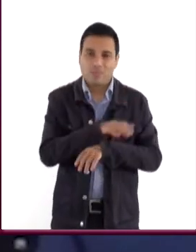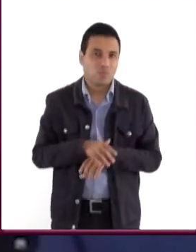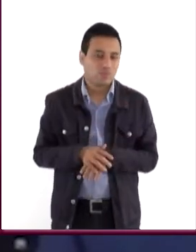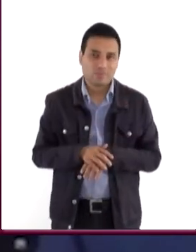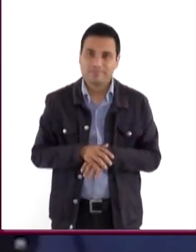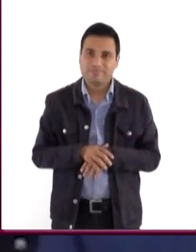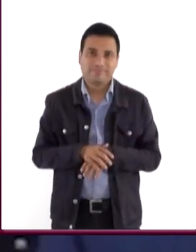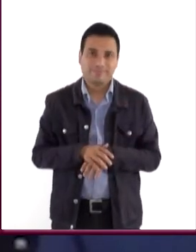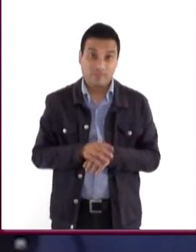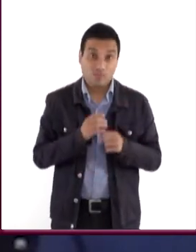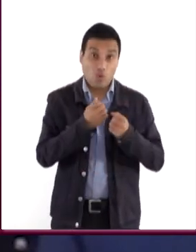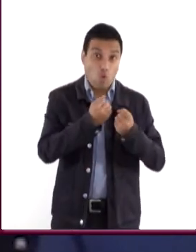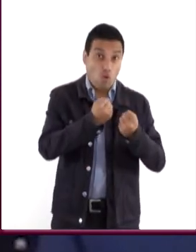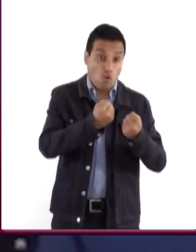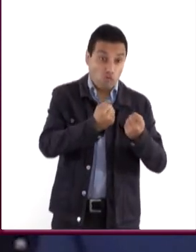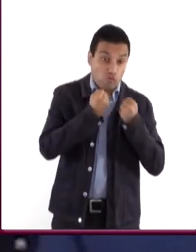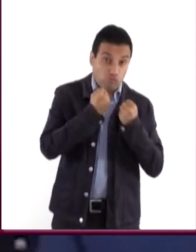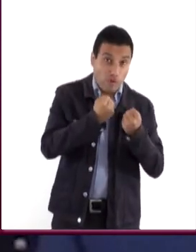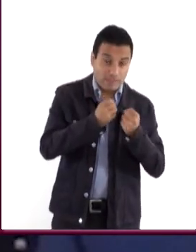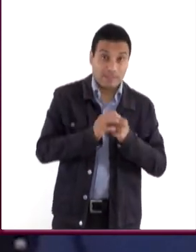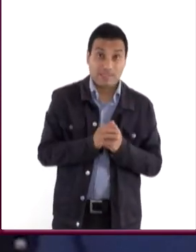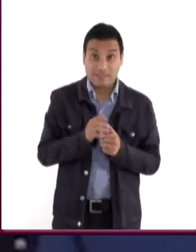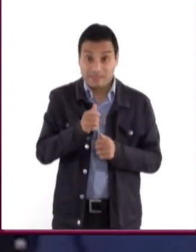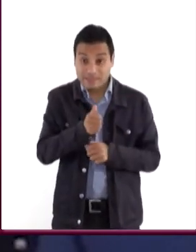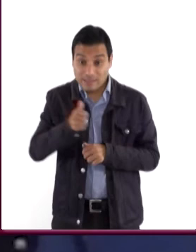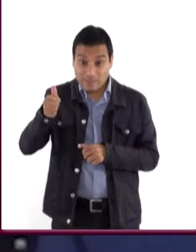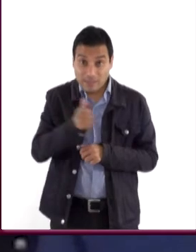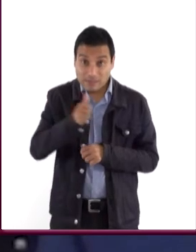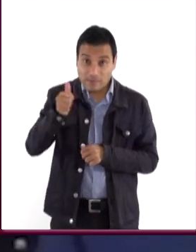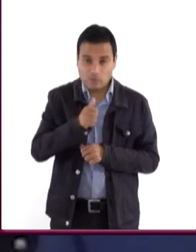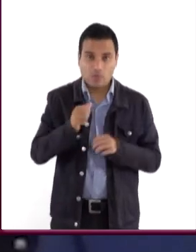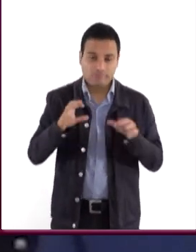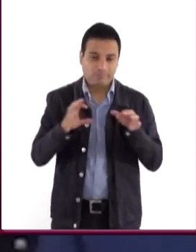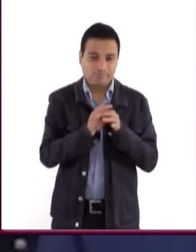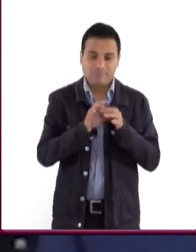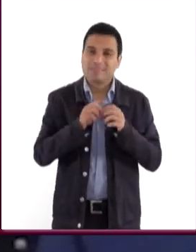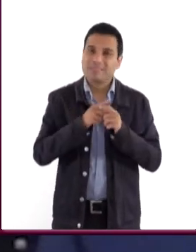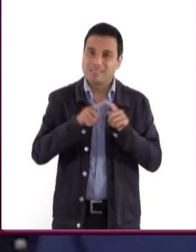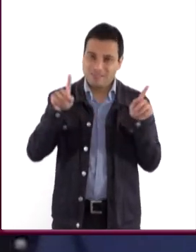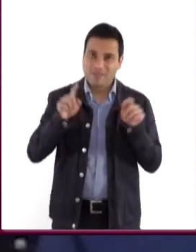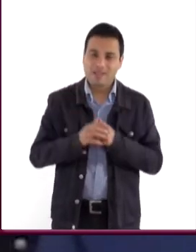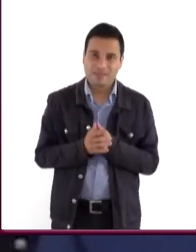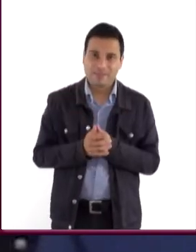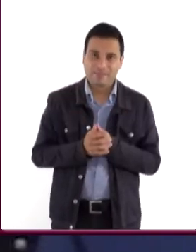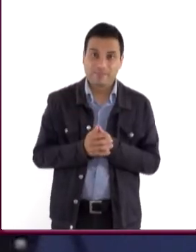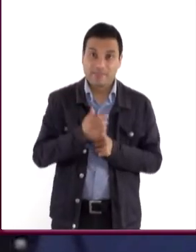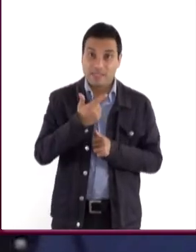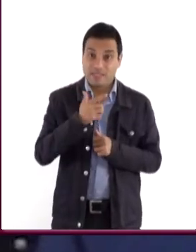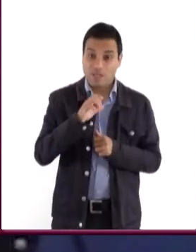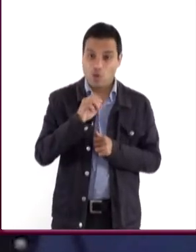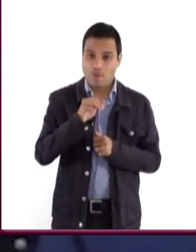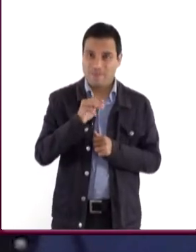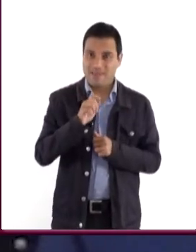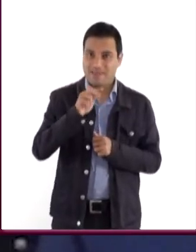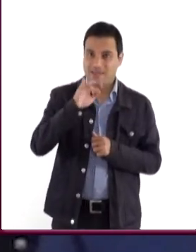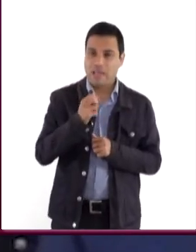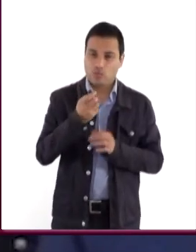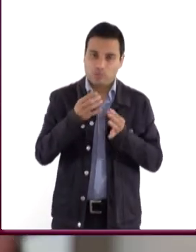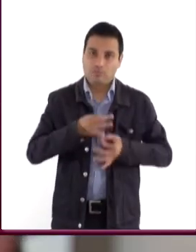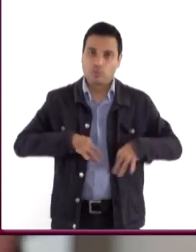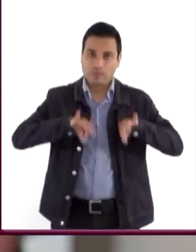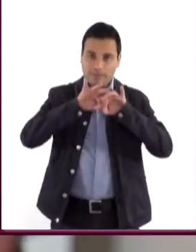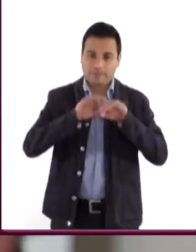que relaciona la fuerza y el desplazamiento es diferente y entonces la geometría se vuelve